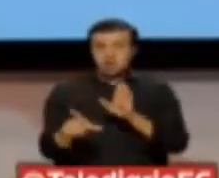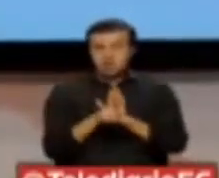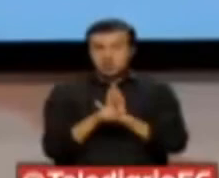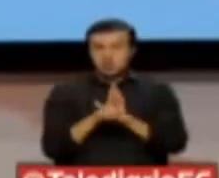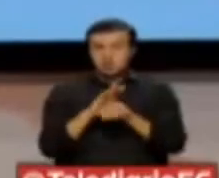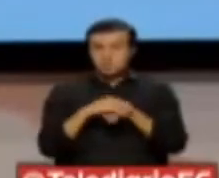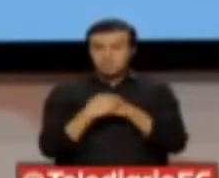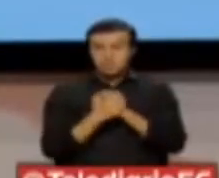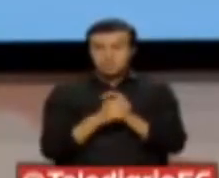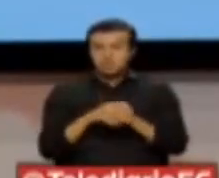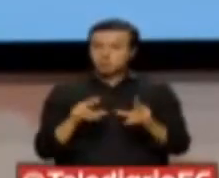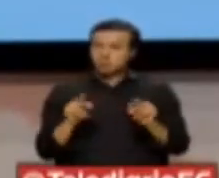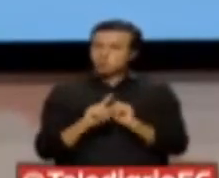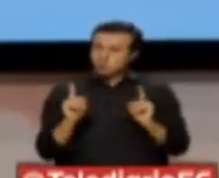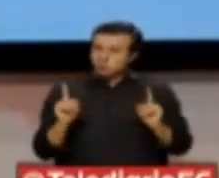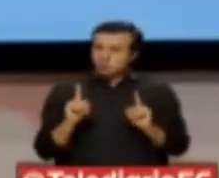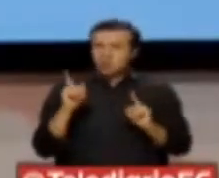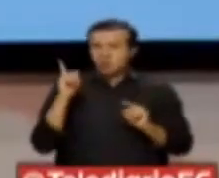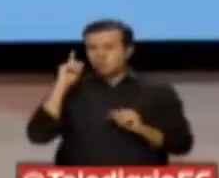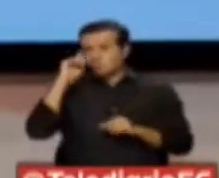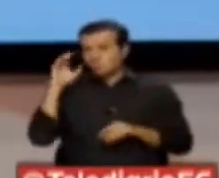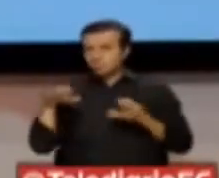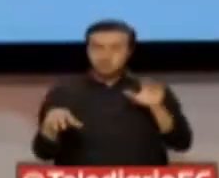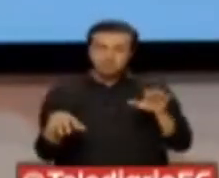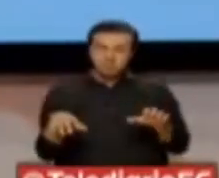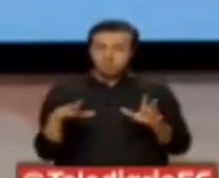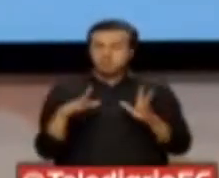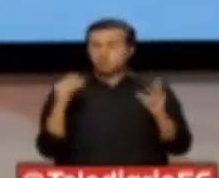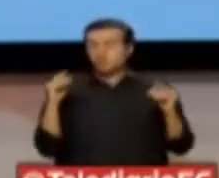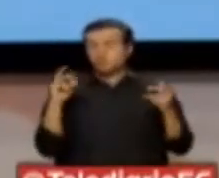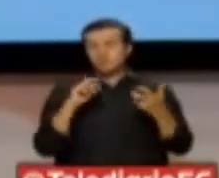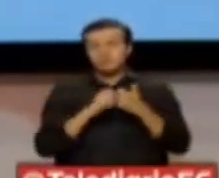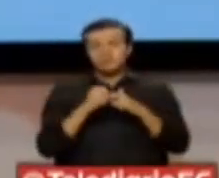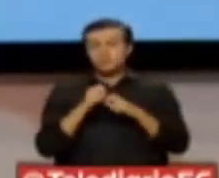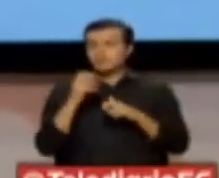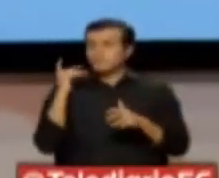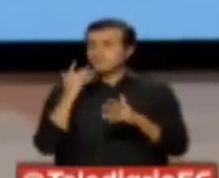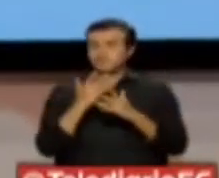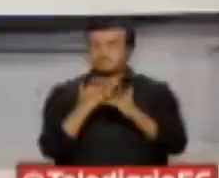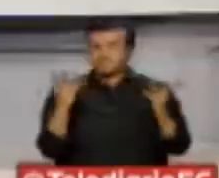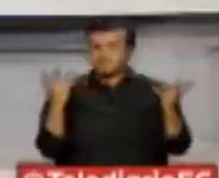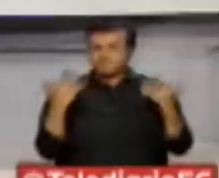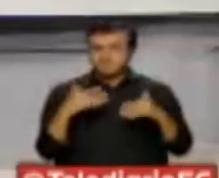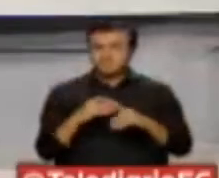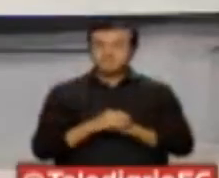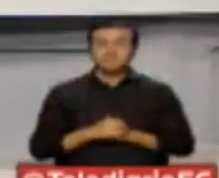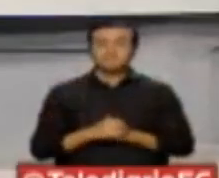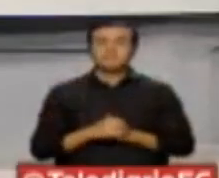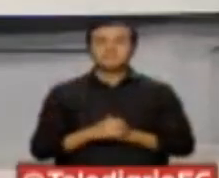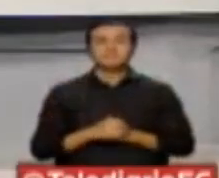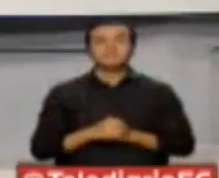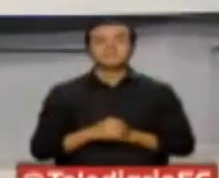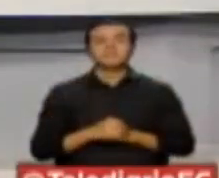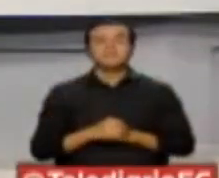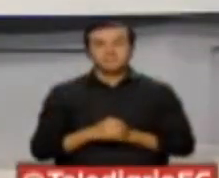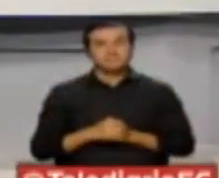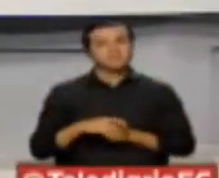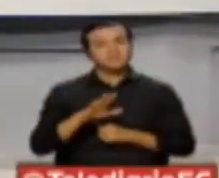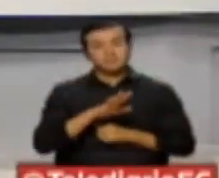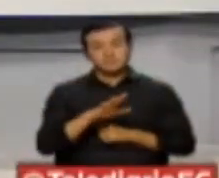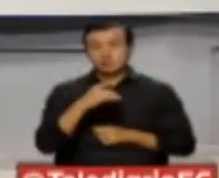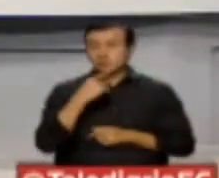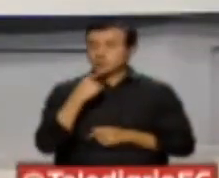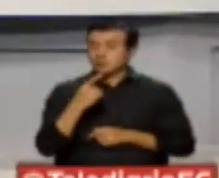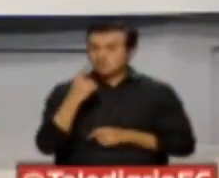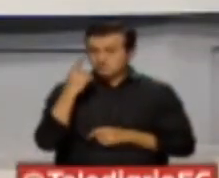de adjudicación directa de estado estado que tantos problemas ha causado en el pasado webb a quien le calce el guante